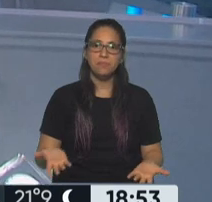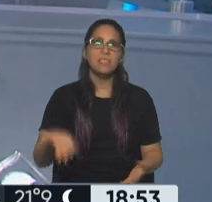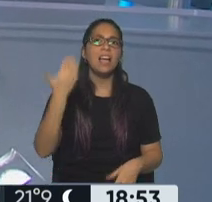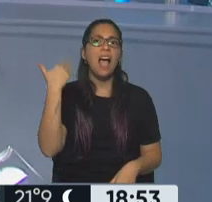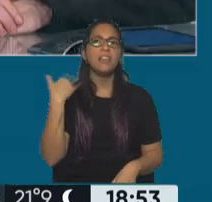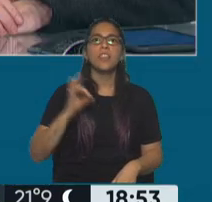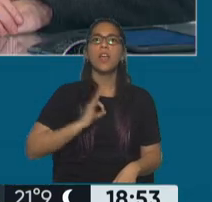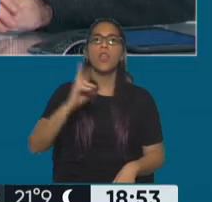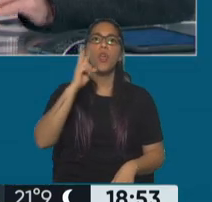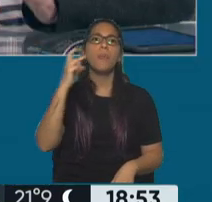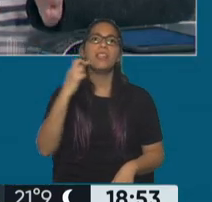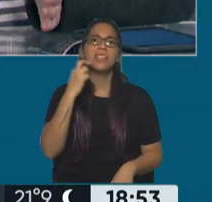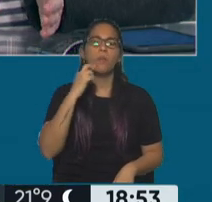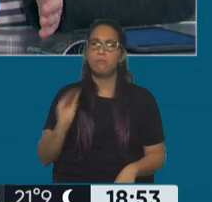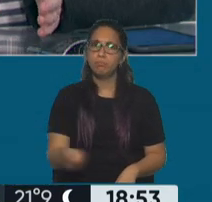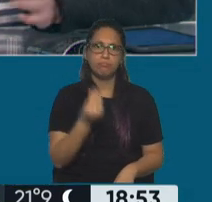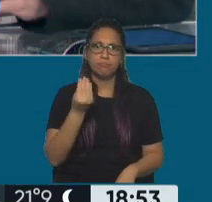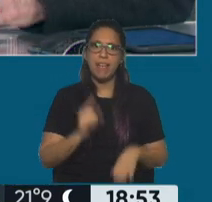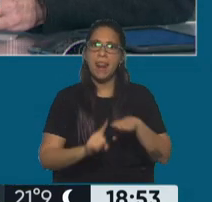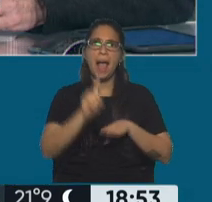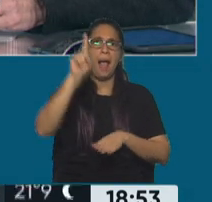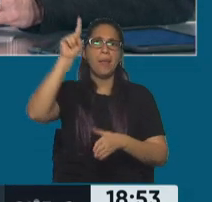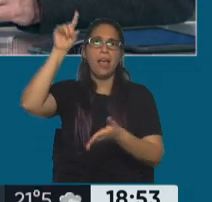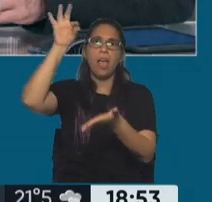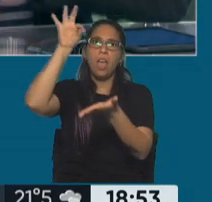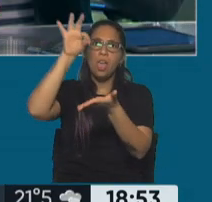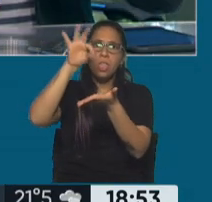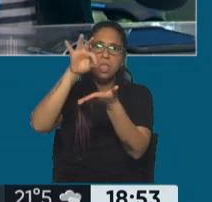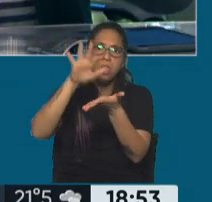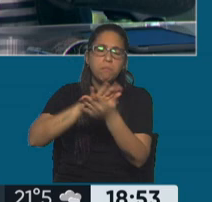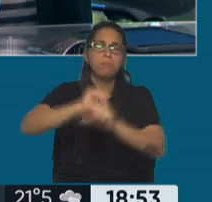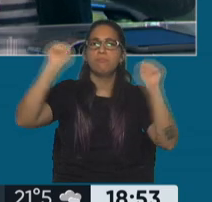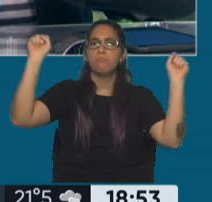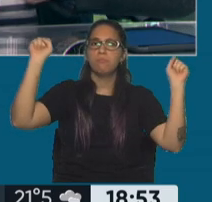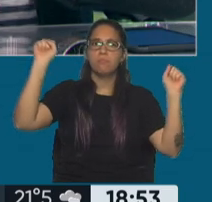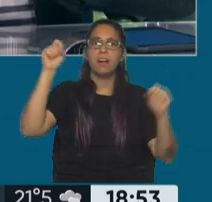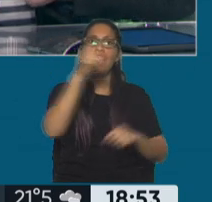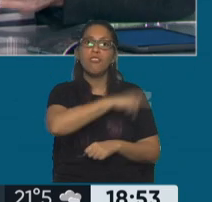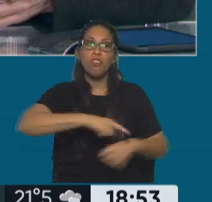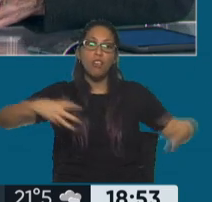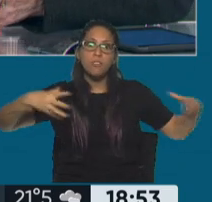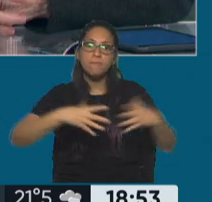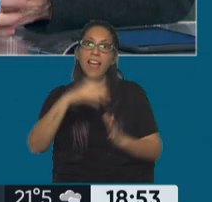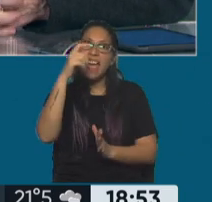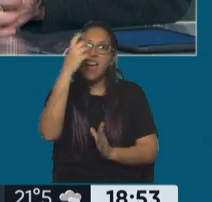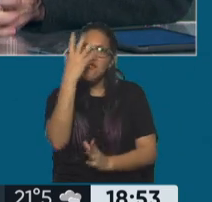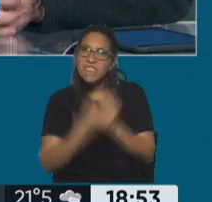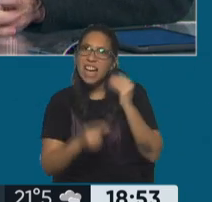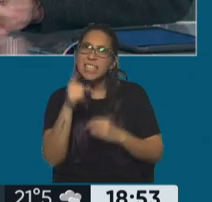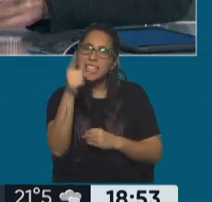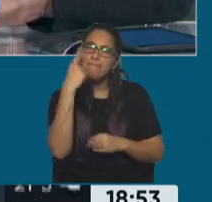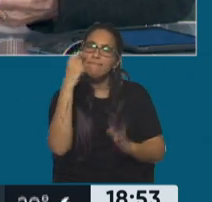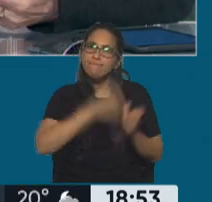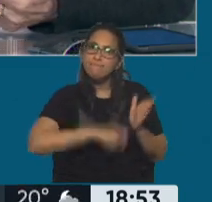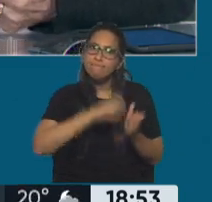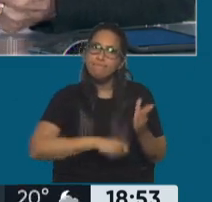fracaso en 2019 la nave se había estrellado y ellos corrigieron varias el error varias tecnologías